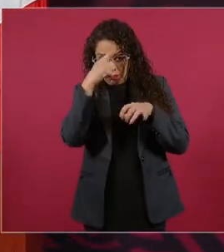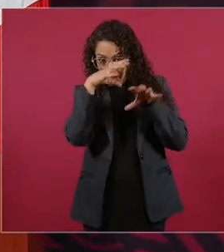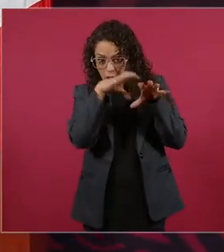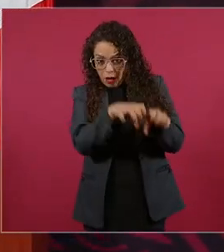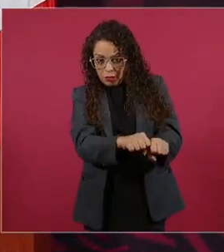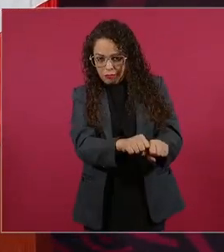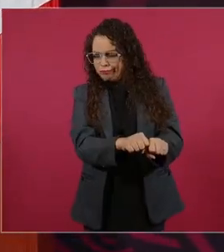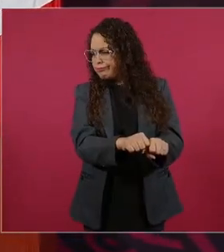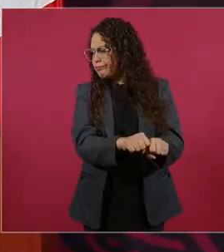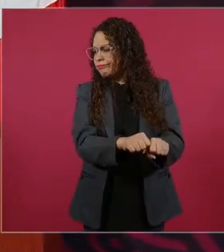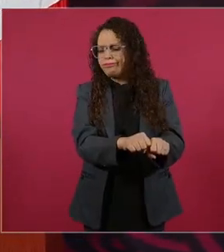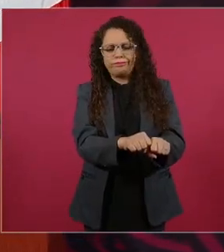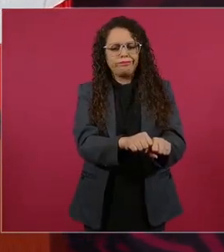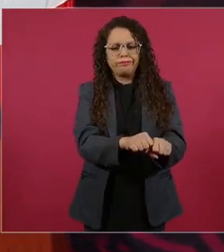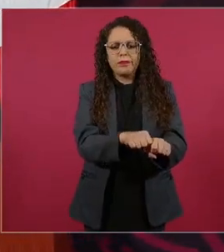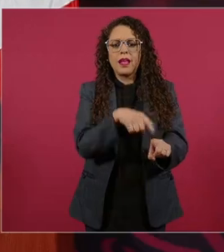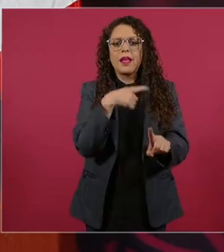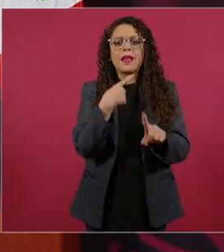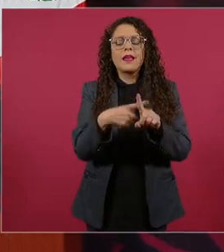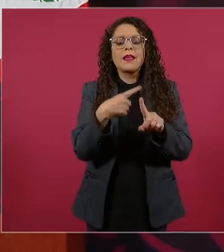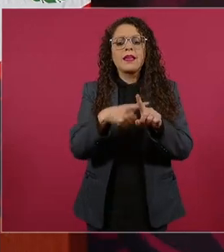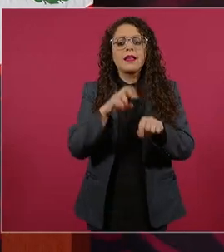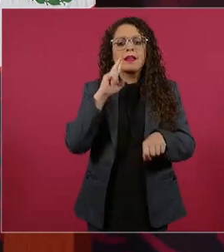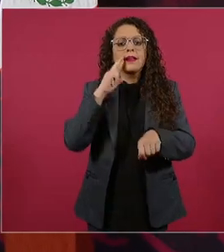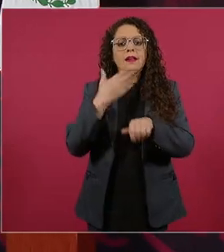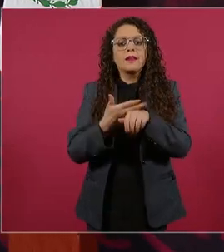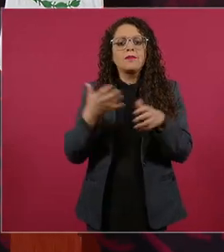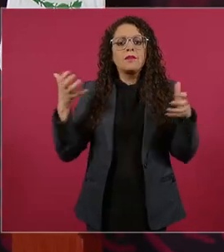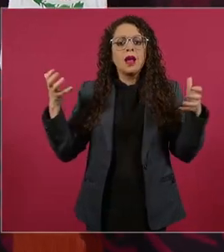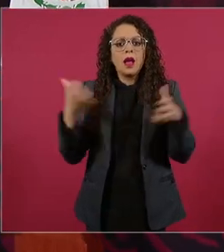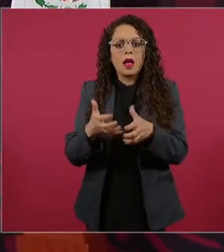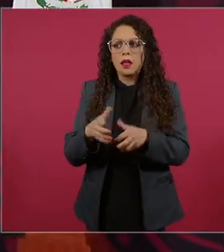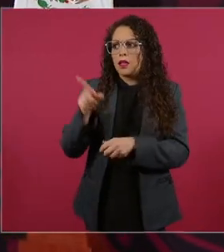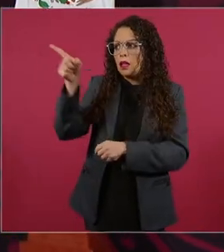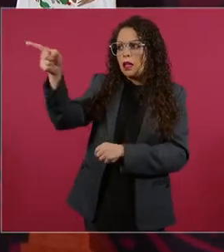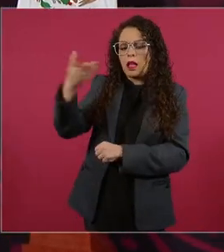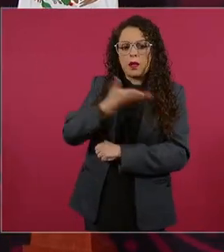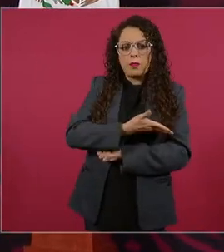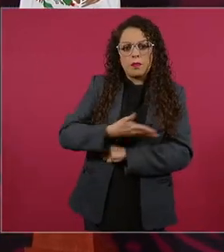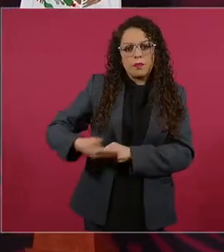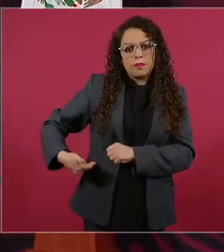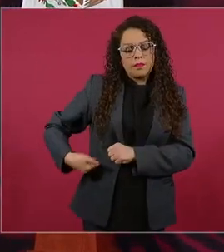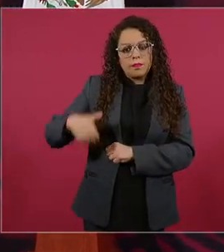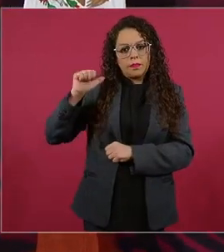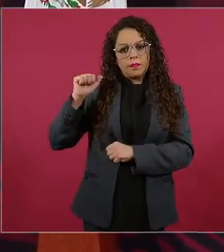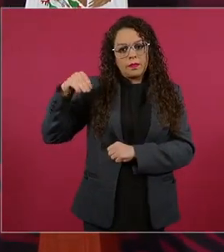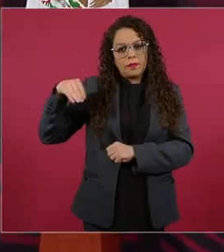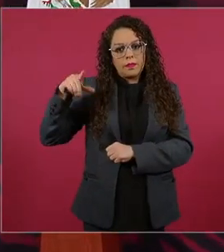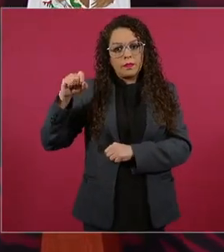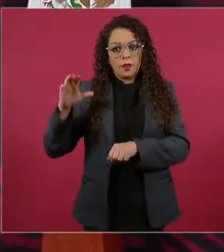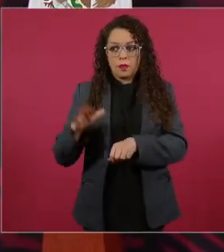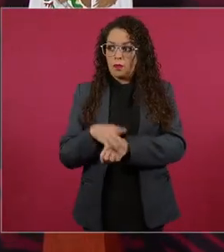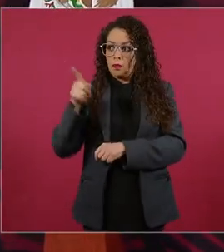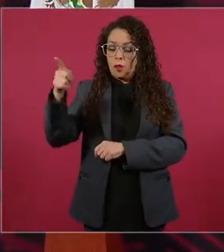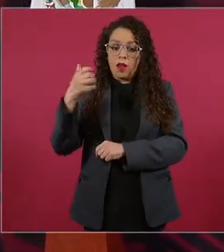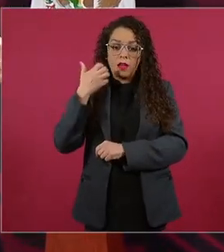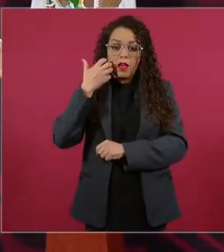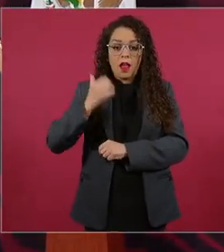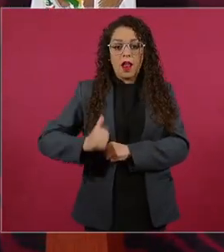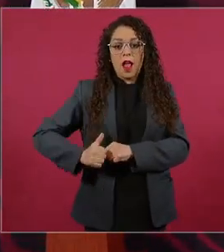de López Obrador, que quiere utilizar este caso con